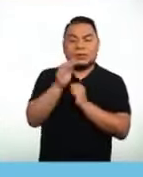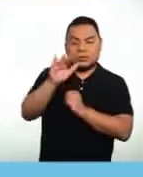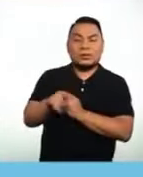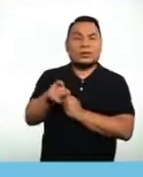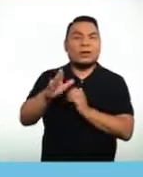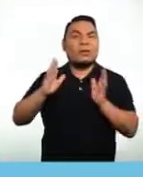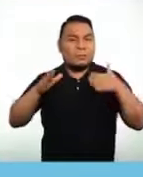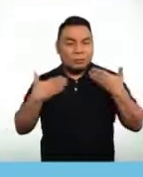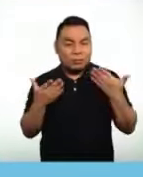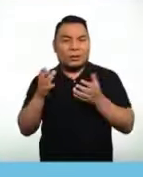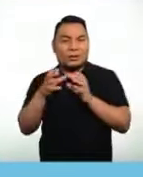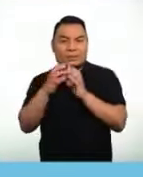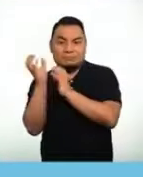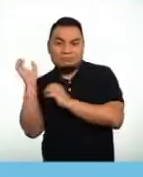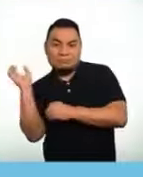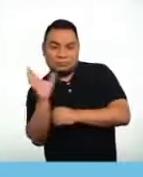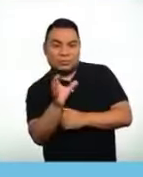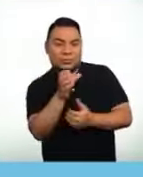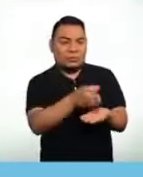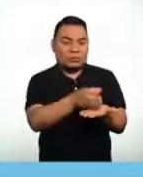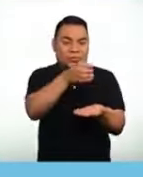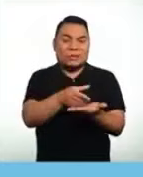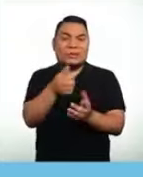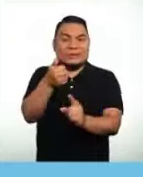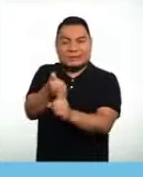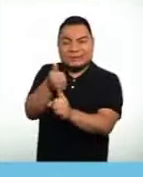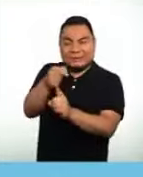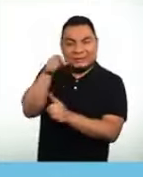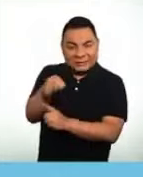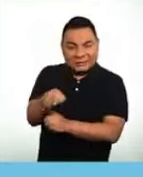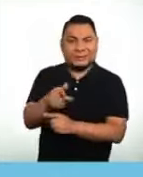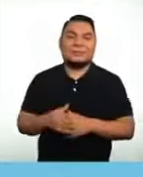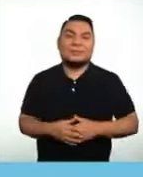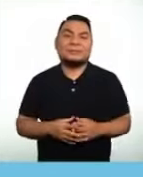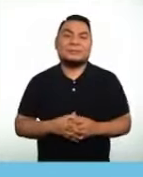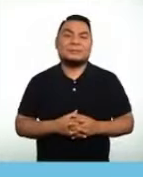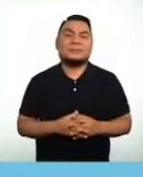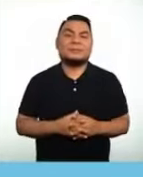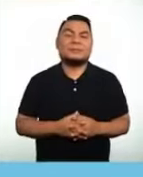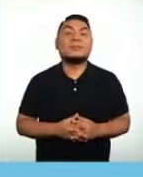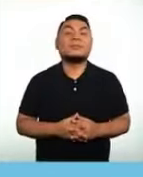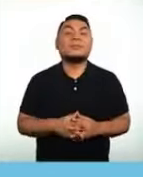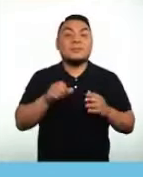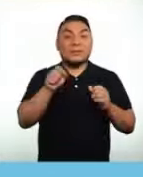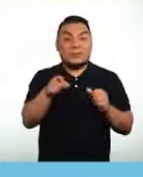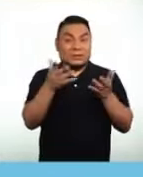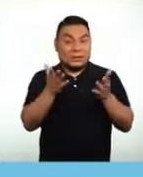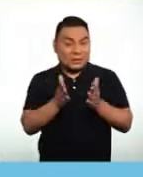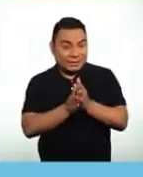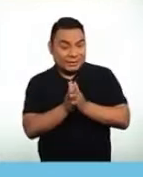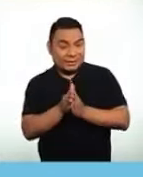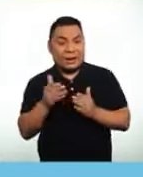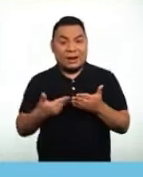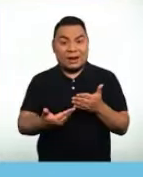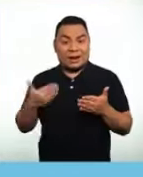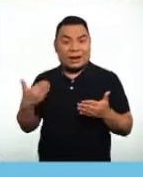a su alcance para que pueda tumbar las botellas por sí misma o por sí mismo. Si lo